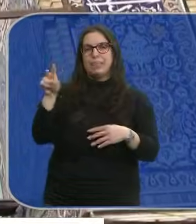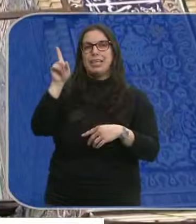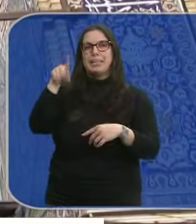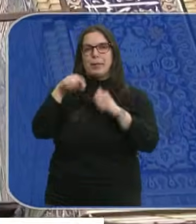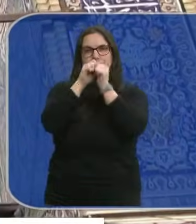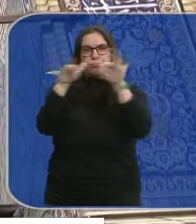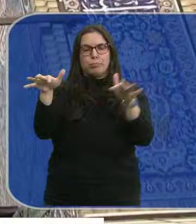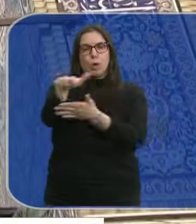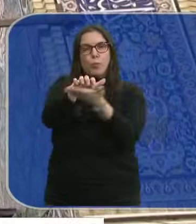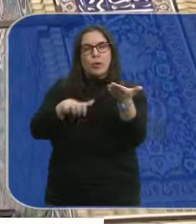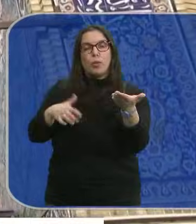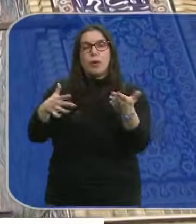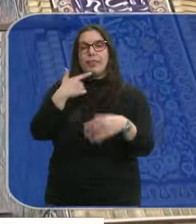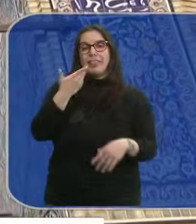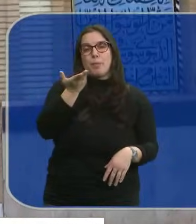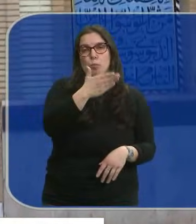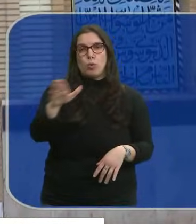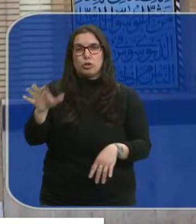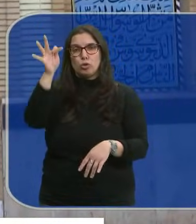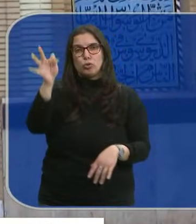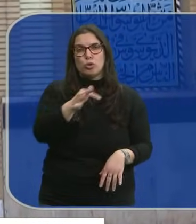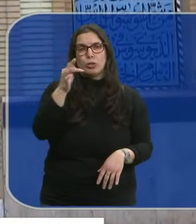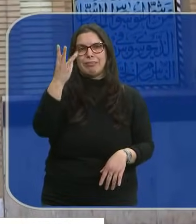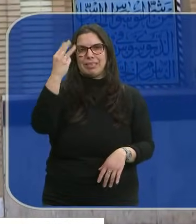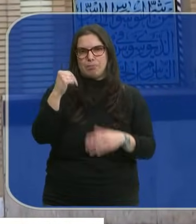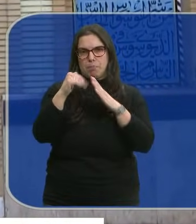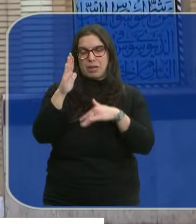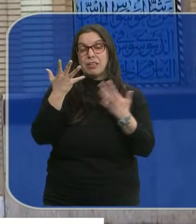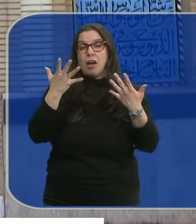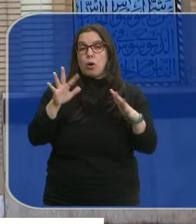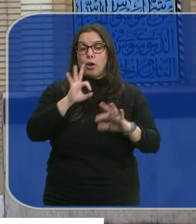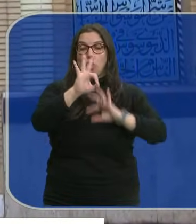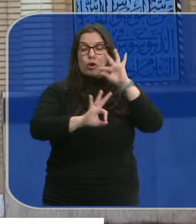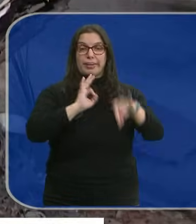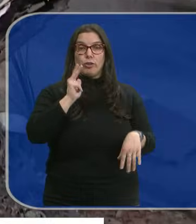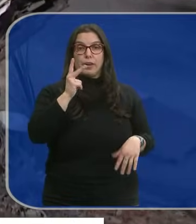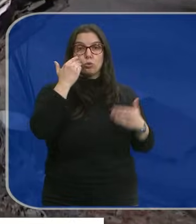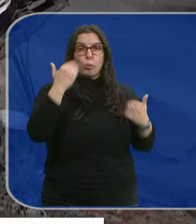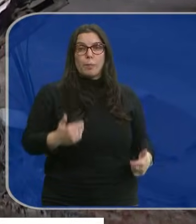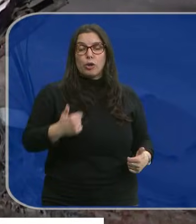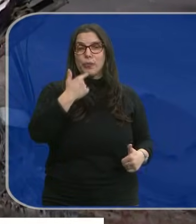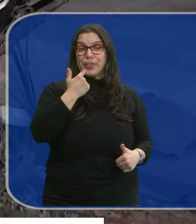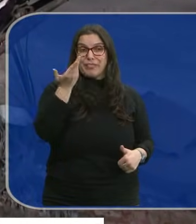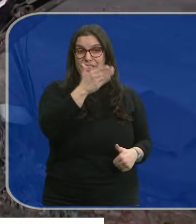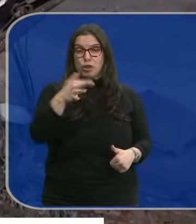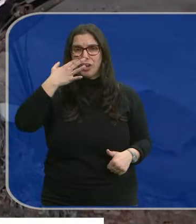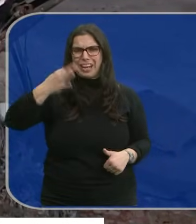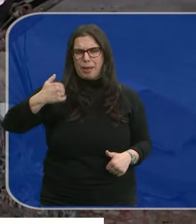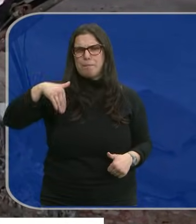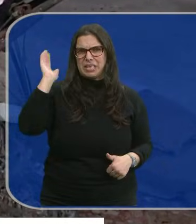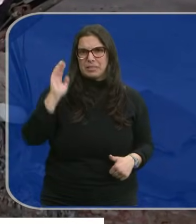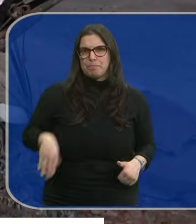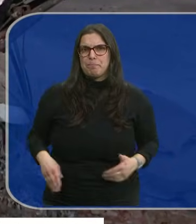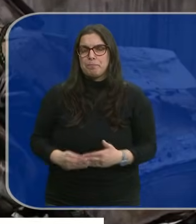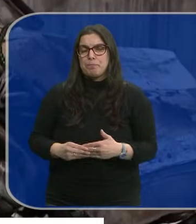ha difundido un comunicado en el que cifra el número de muertos en algo más de 3.000, aunque las organizaciones de derechos humanos creen que los fallecidos son muchos